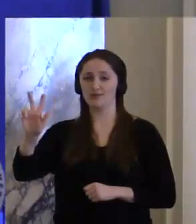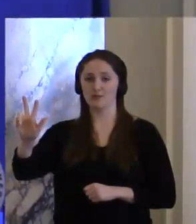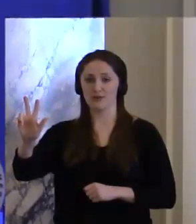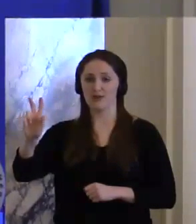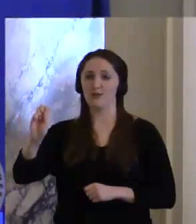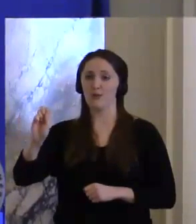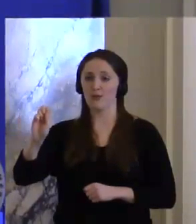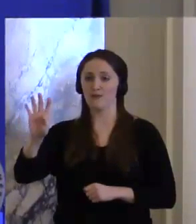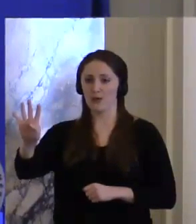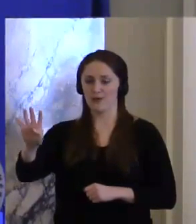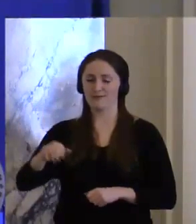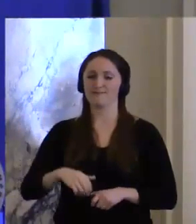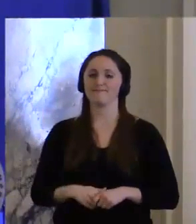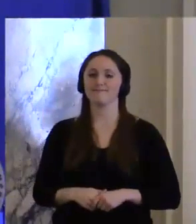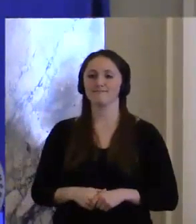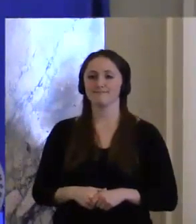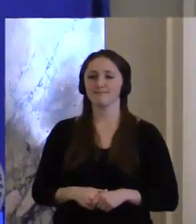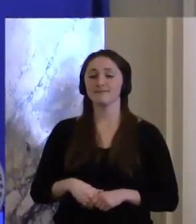141.304,